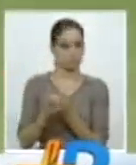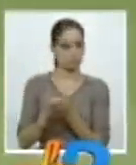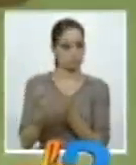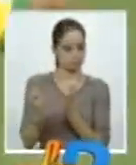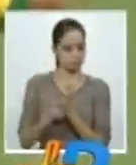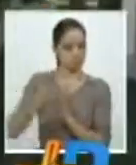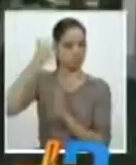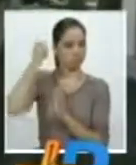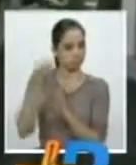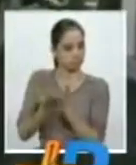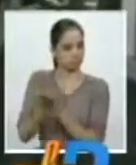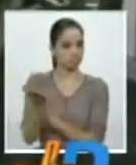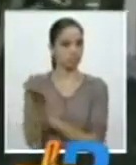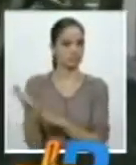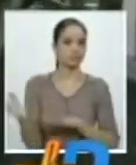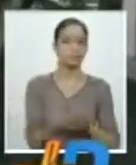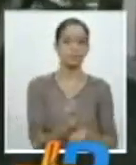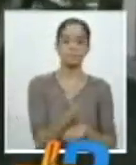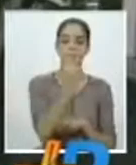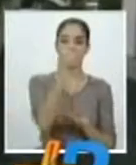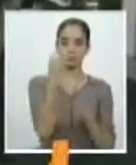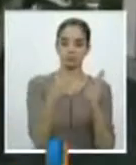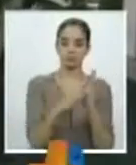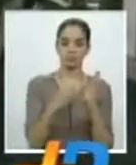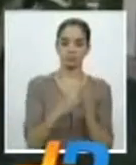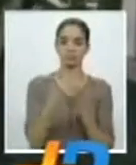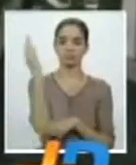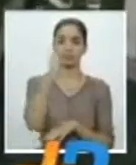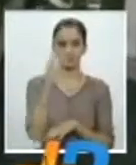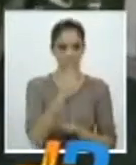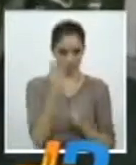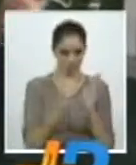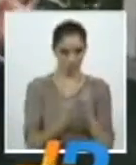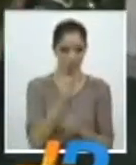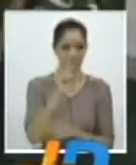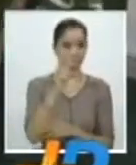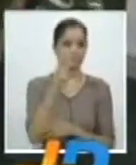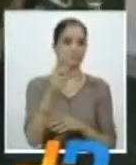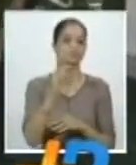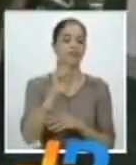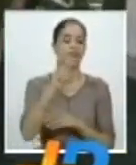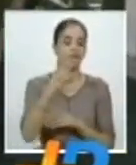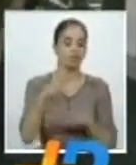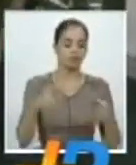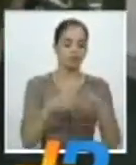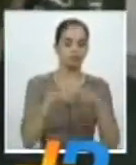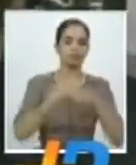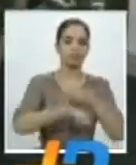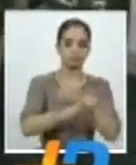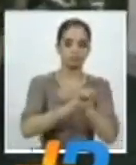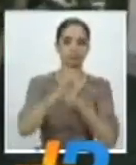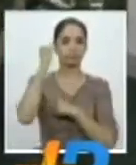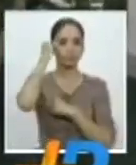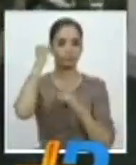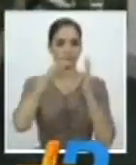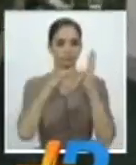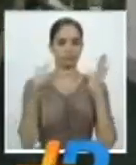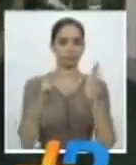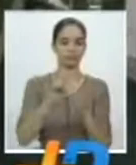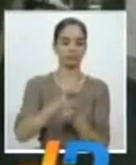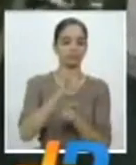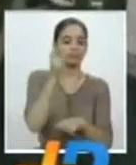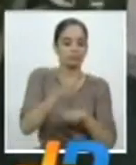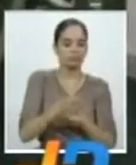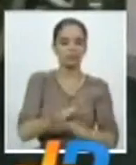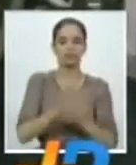historia. Por primera vez en lo que va de Brasil 2014, la selección colombiana de José Néstor Pekerman cambiará de uniforme. Este